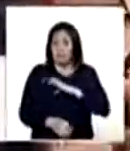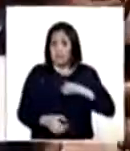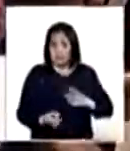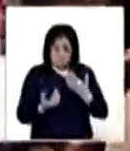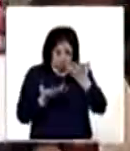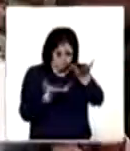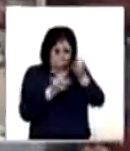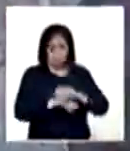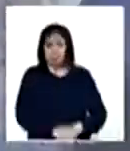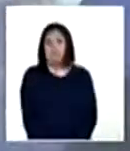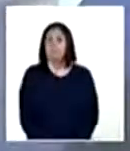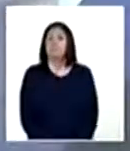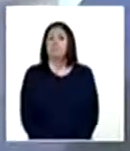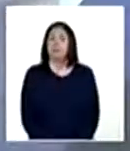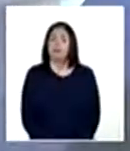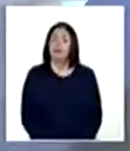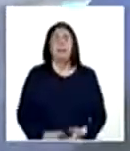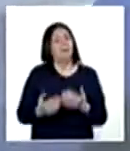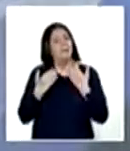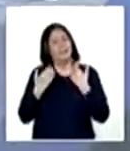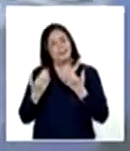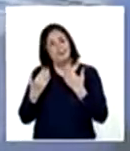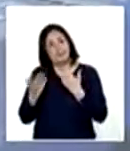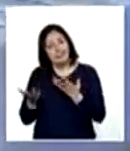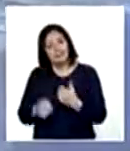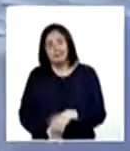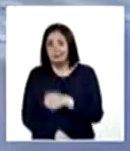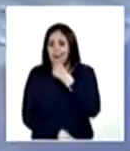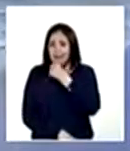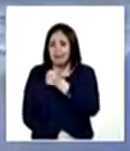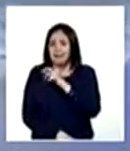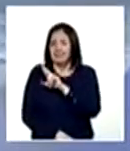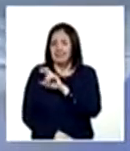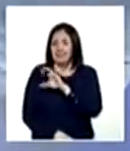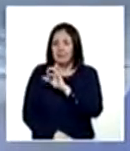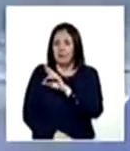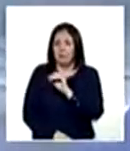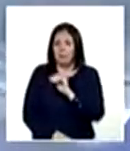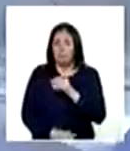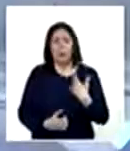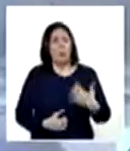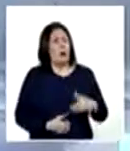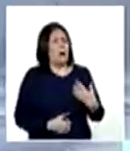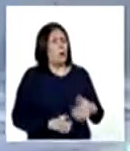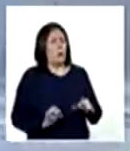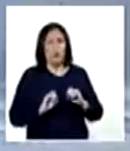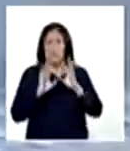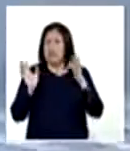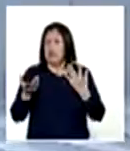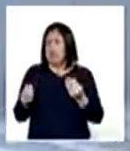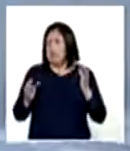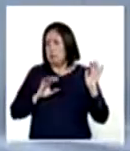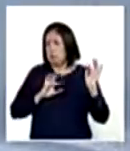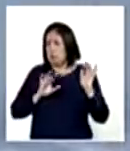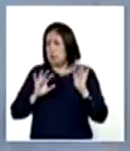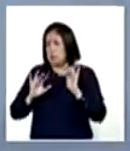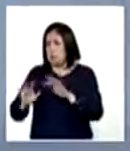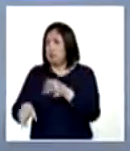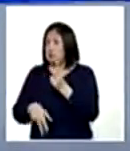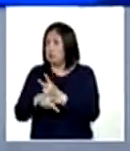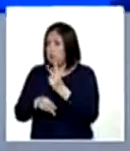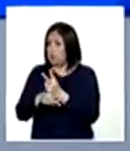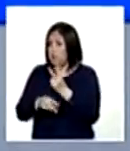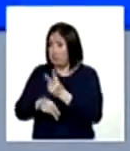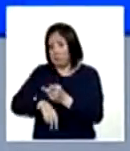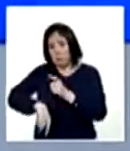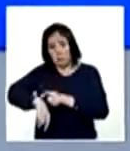estudios. Muchas gracias, Ricardo, por la información. Bueno, es un día en que muchísimas personas están yendo para allá, así que toma la precaución con